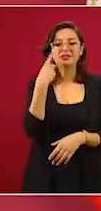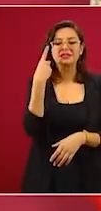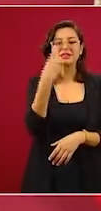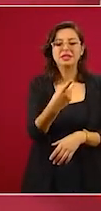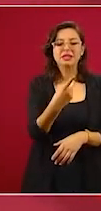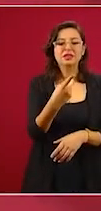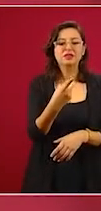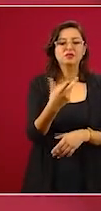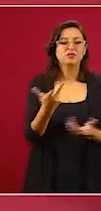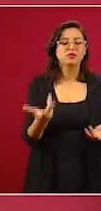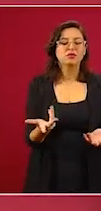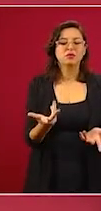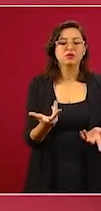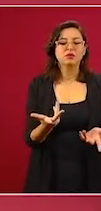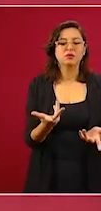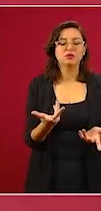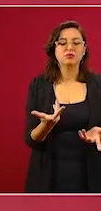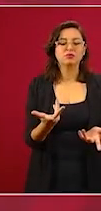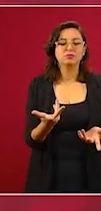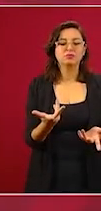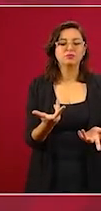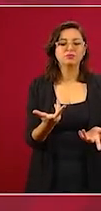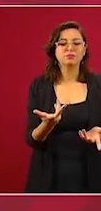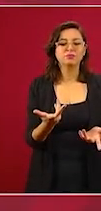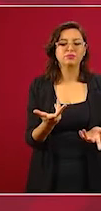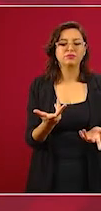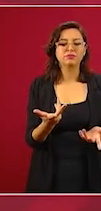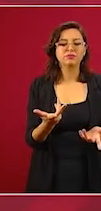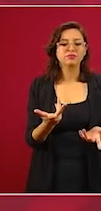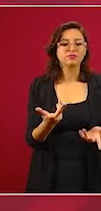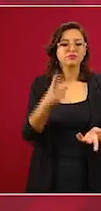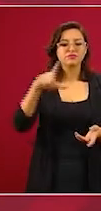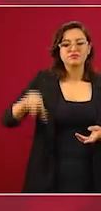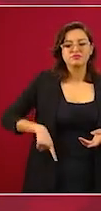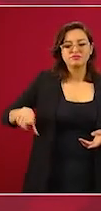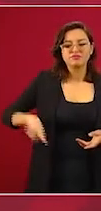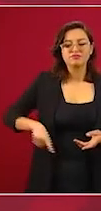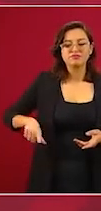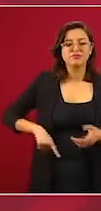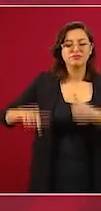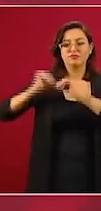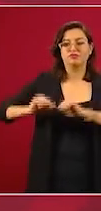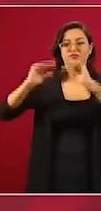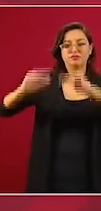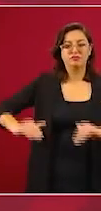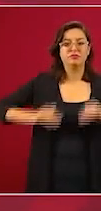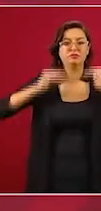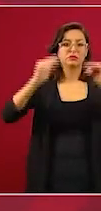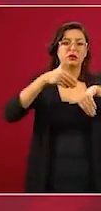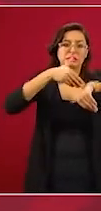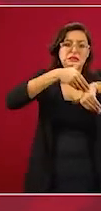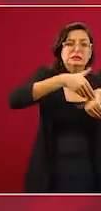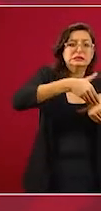comiendo en la mano para los funcionarios del más alto nivel